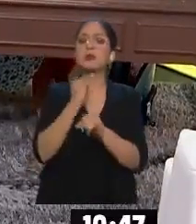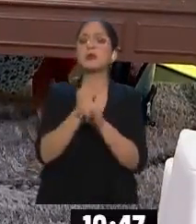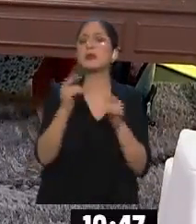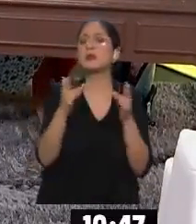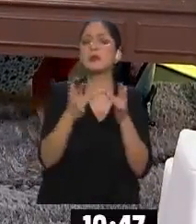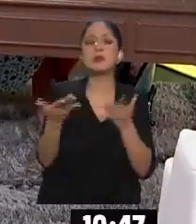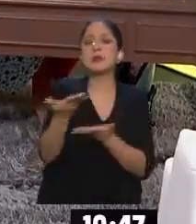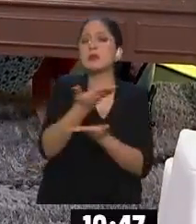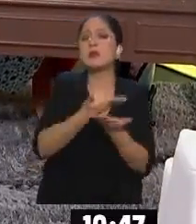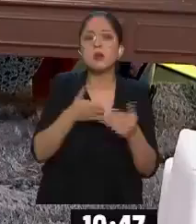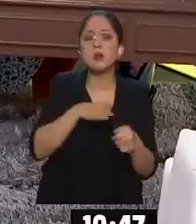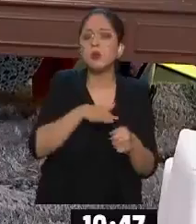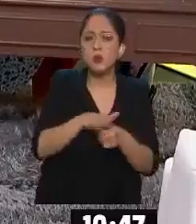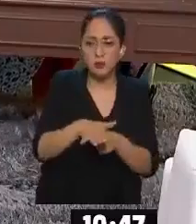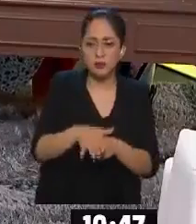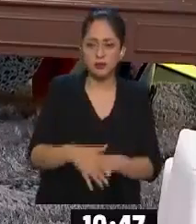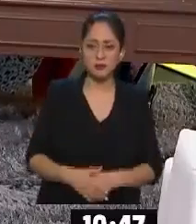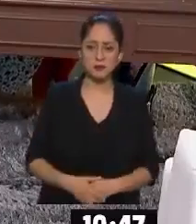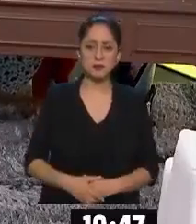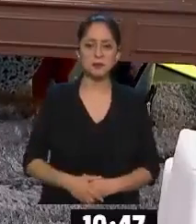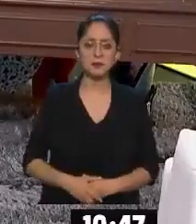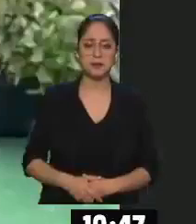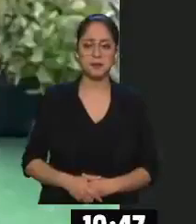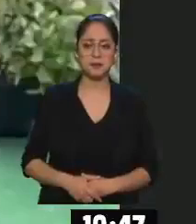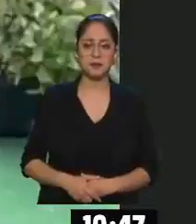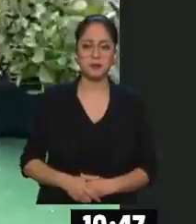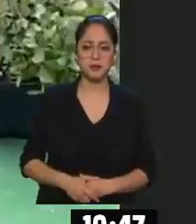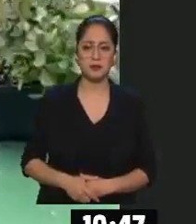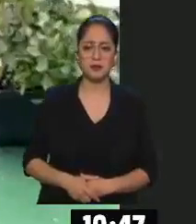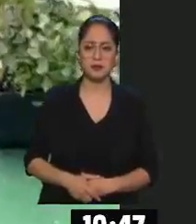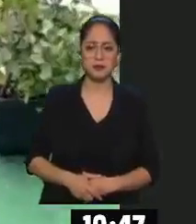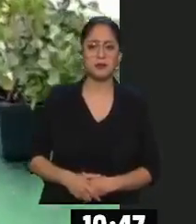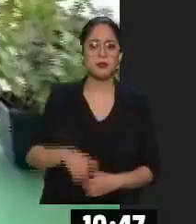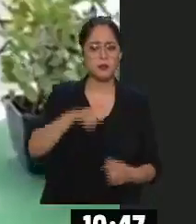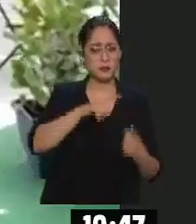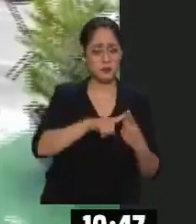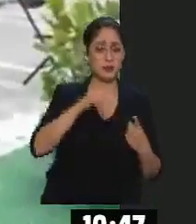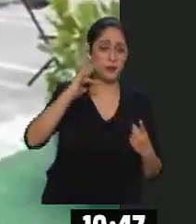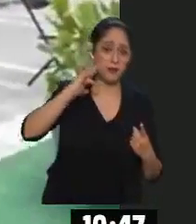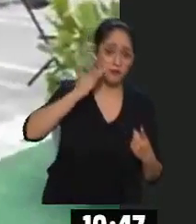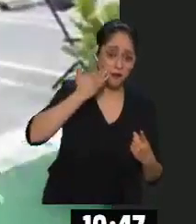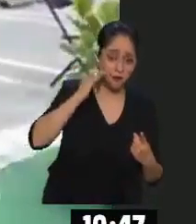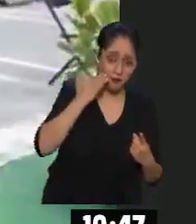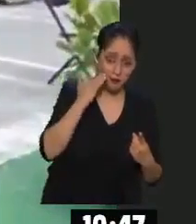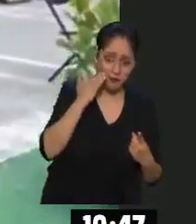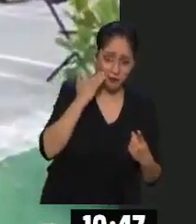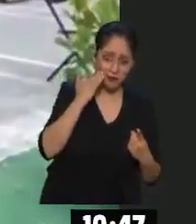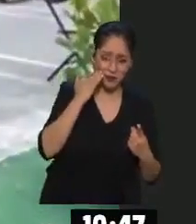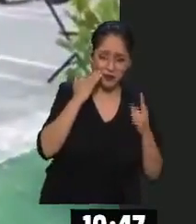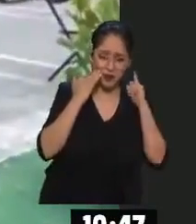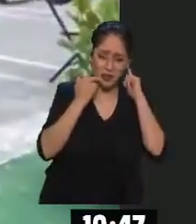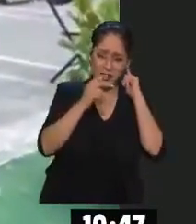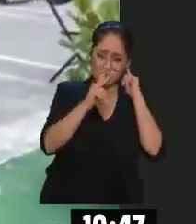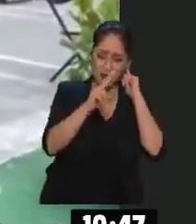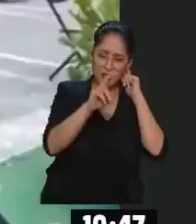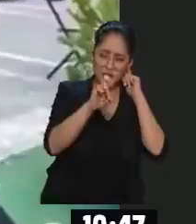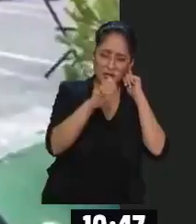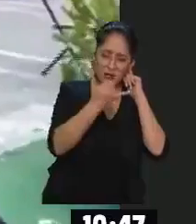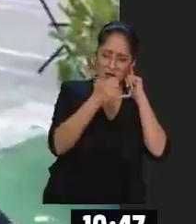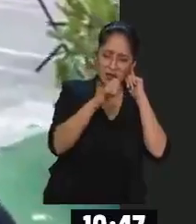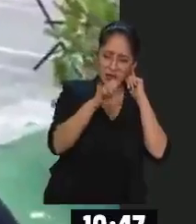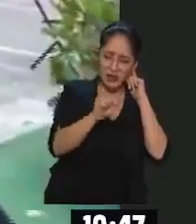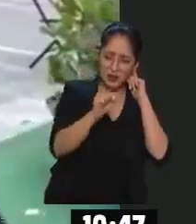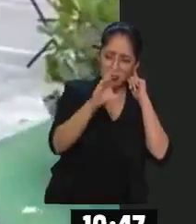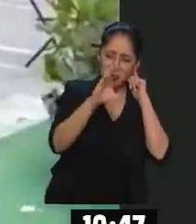redes, ¿cómo te seguimos? Gracias, sí, mira, en Facebook estamos con Osvaldo Reyes Corona, ahí me pueden